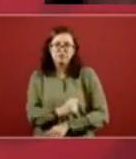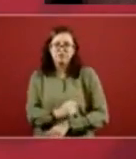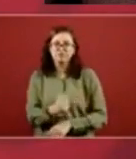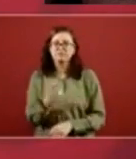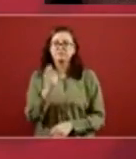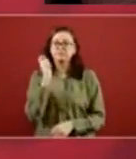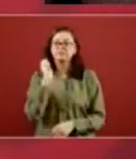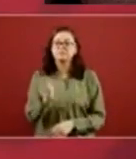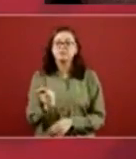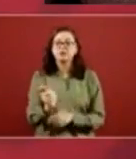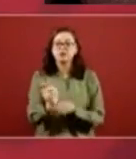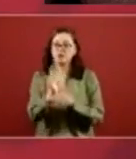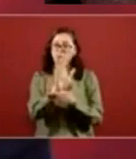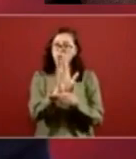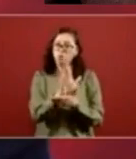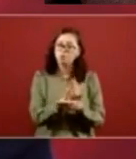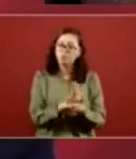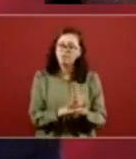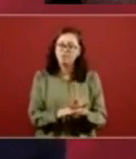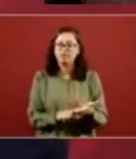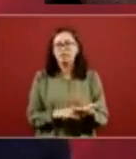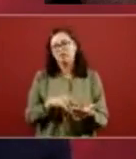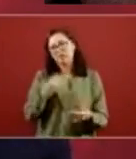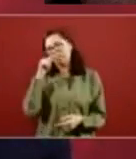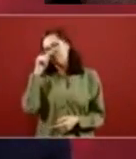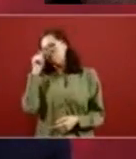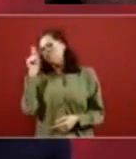no es prepotencia las arrogancia